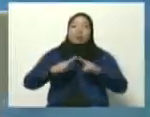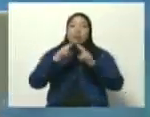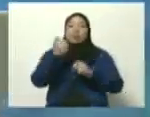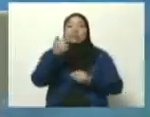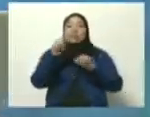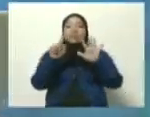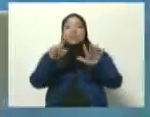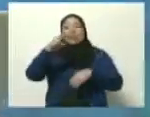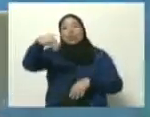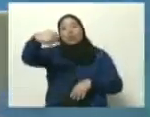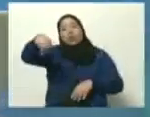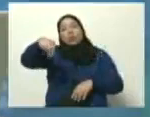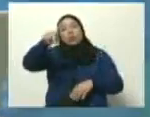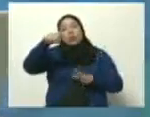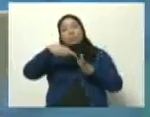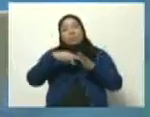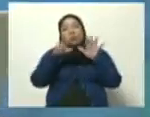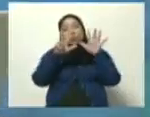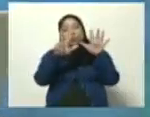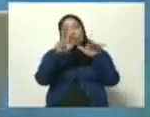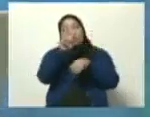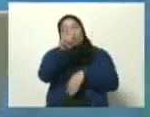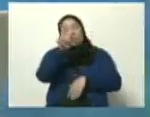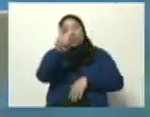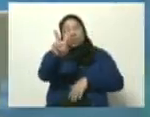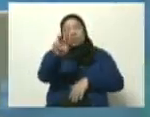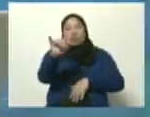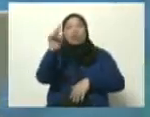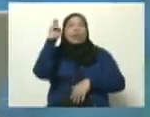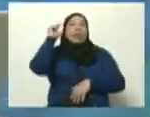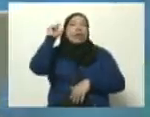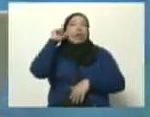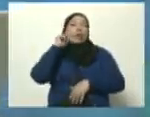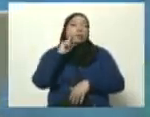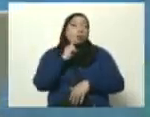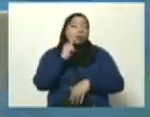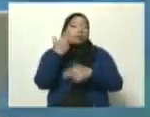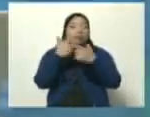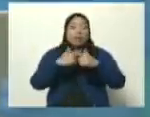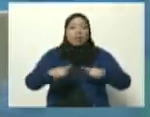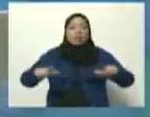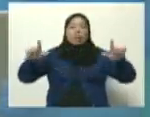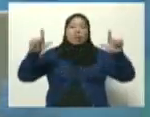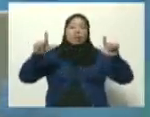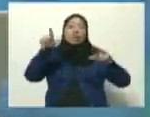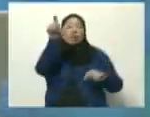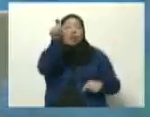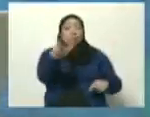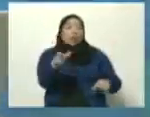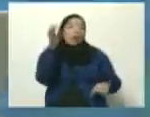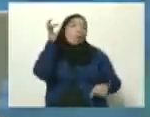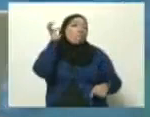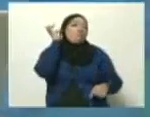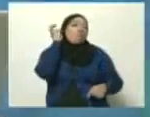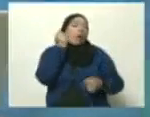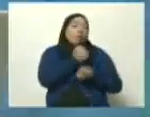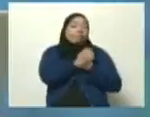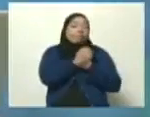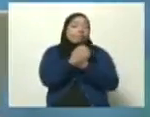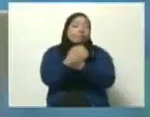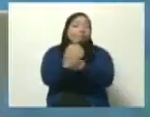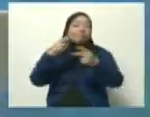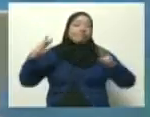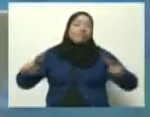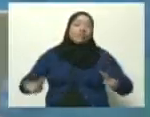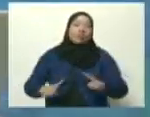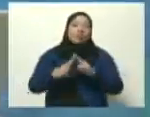1822 entre Manuela Sáenz y el libertador Simón Bolívar, en el Teatro Bolívar acá de la ciudad capital, se realiza un